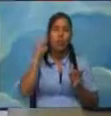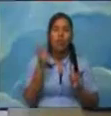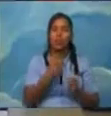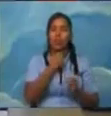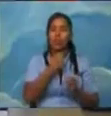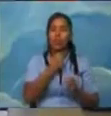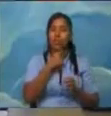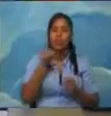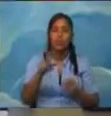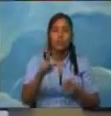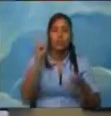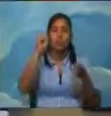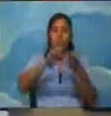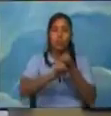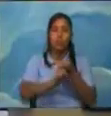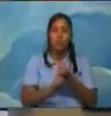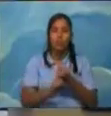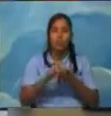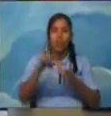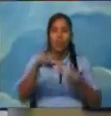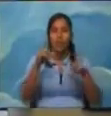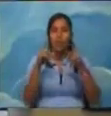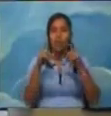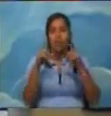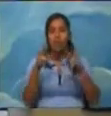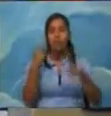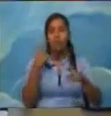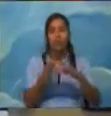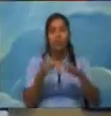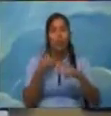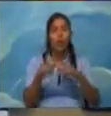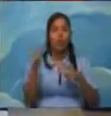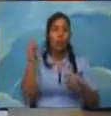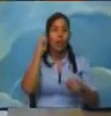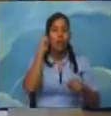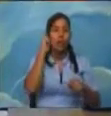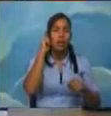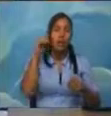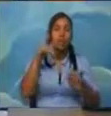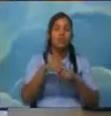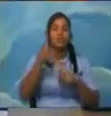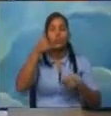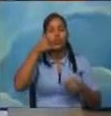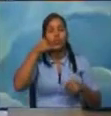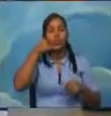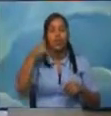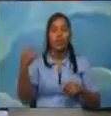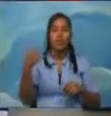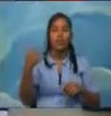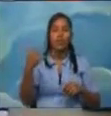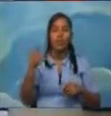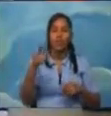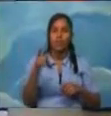su marido cargue la fotografía de alguna otra mujer en su teléfono.